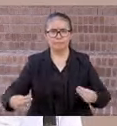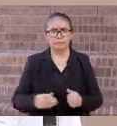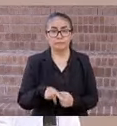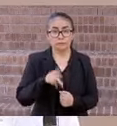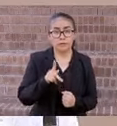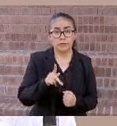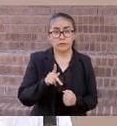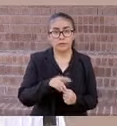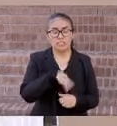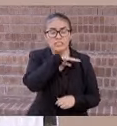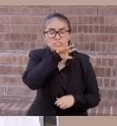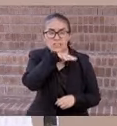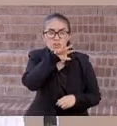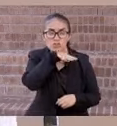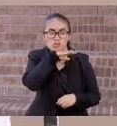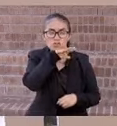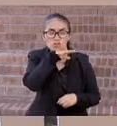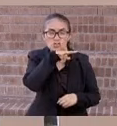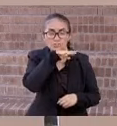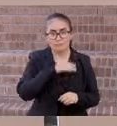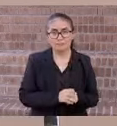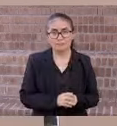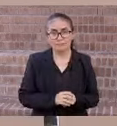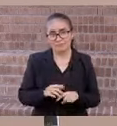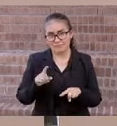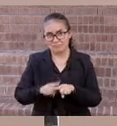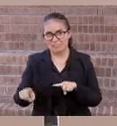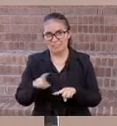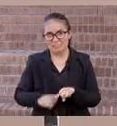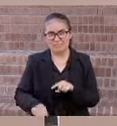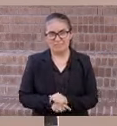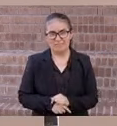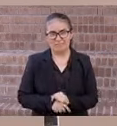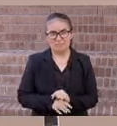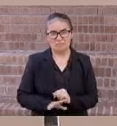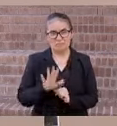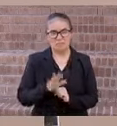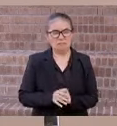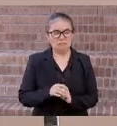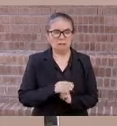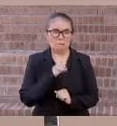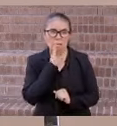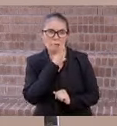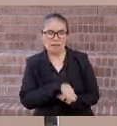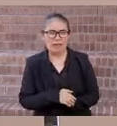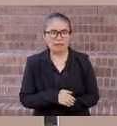pero la corrupción es una peste funesta